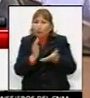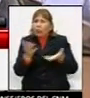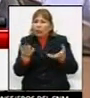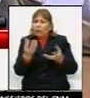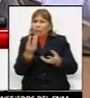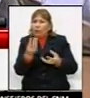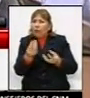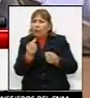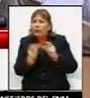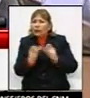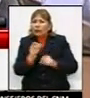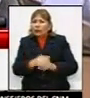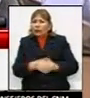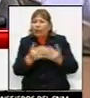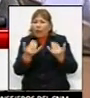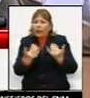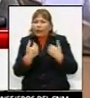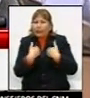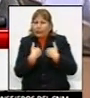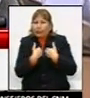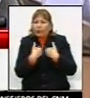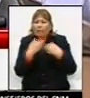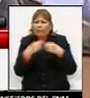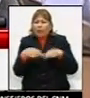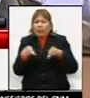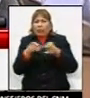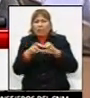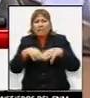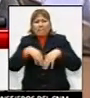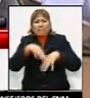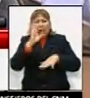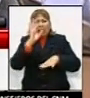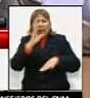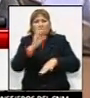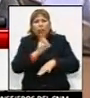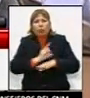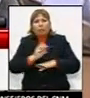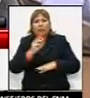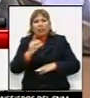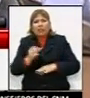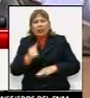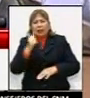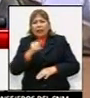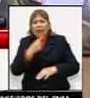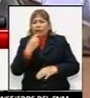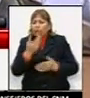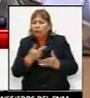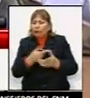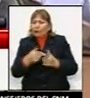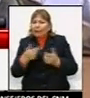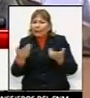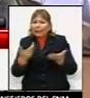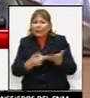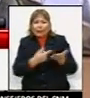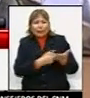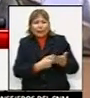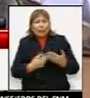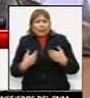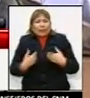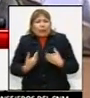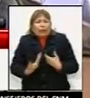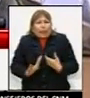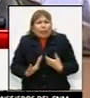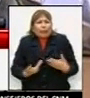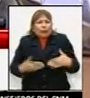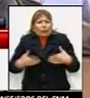Países pequeños. Ahora tenemos un parlamento menor al de República Dominicana. Pero entonces esta discusión sobre el número lo podemos